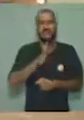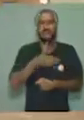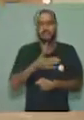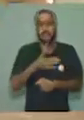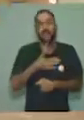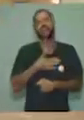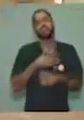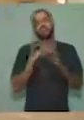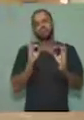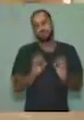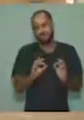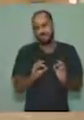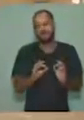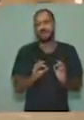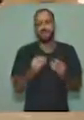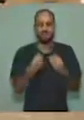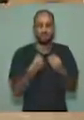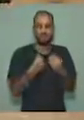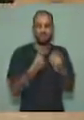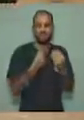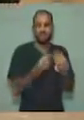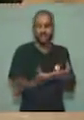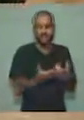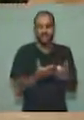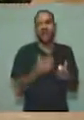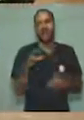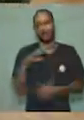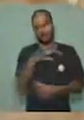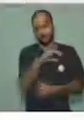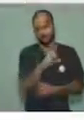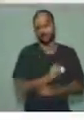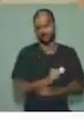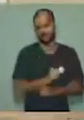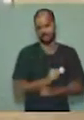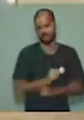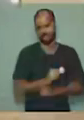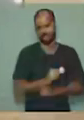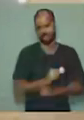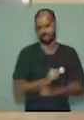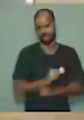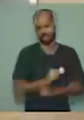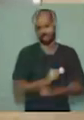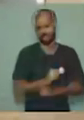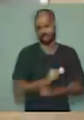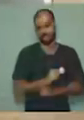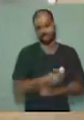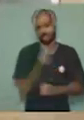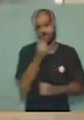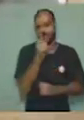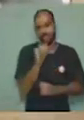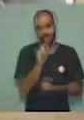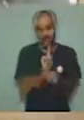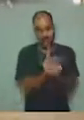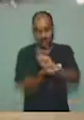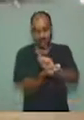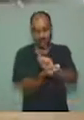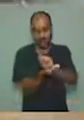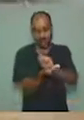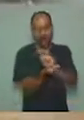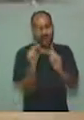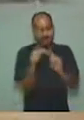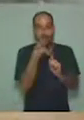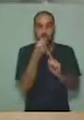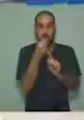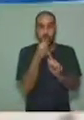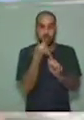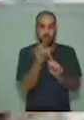y, o sea, una mutación en esta proteína pues puede cambiar el tratamiento para las personas con